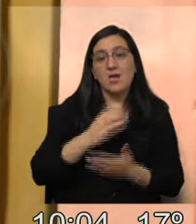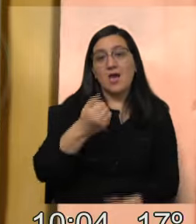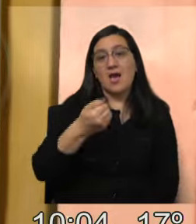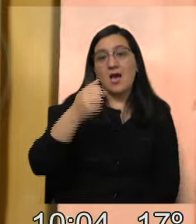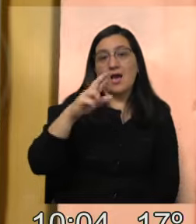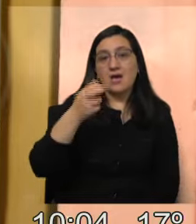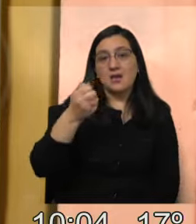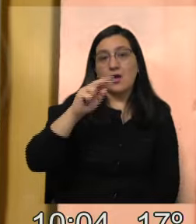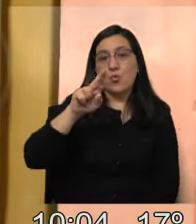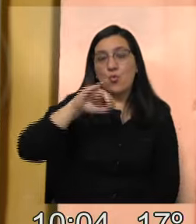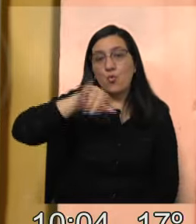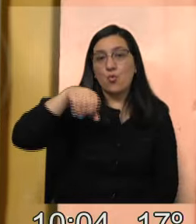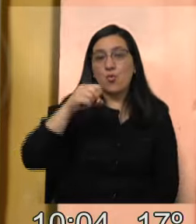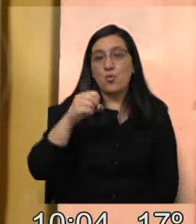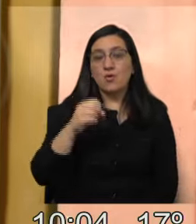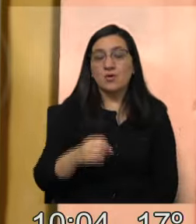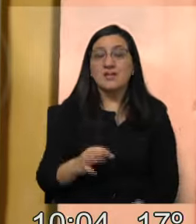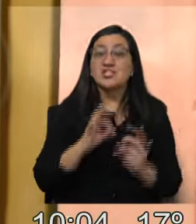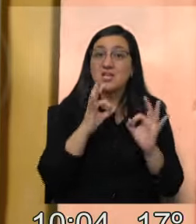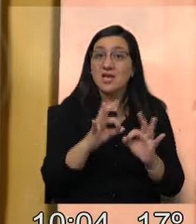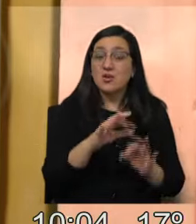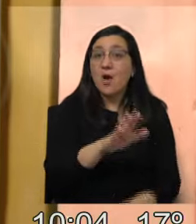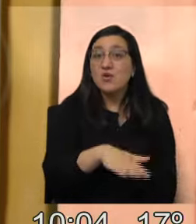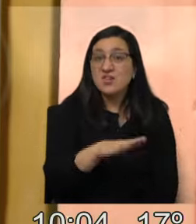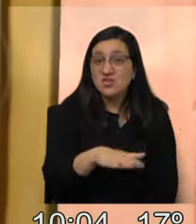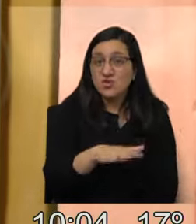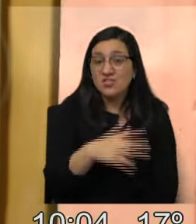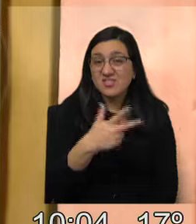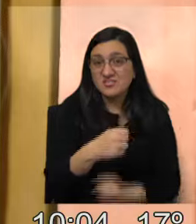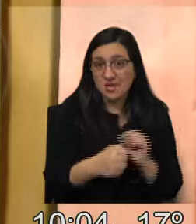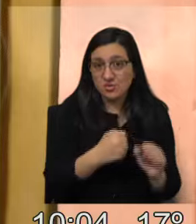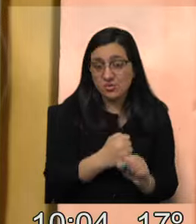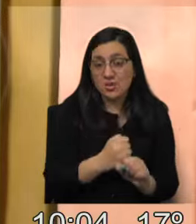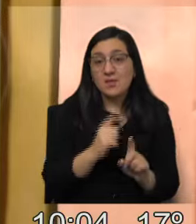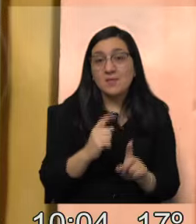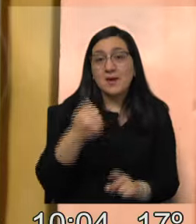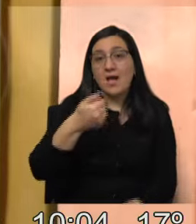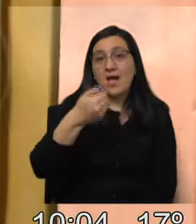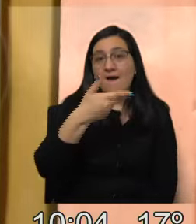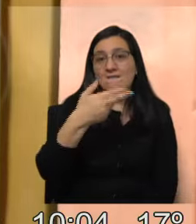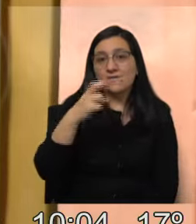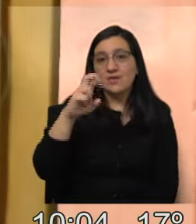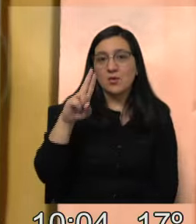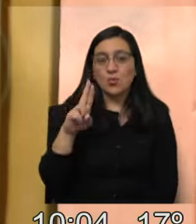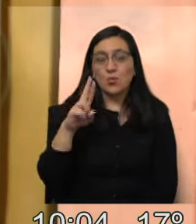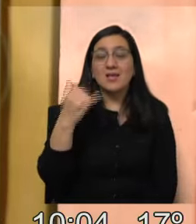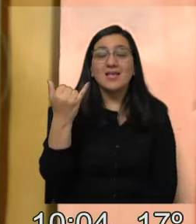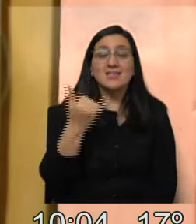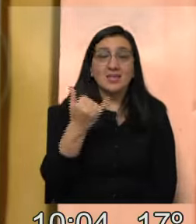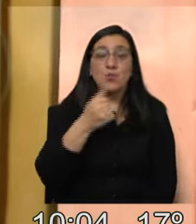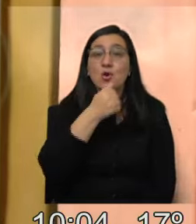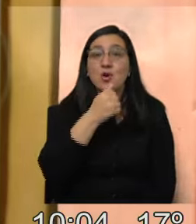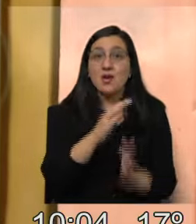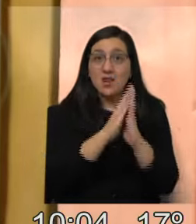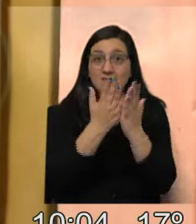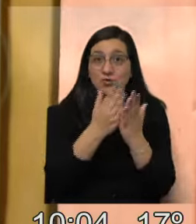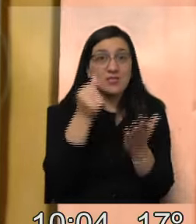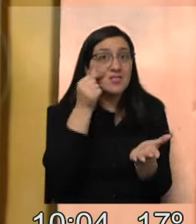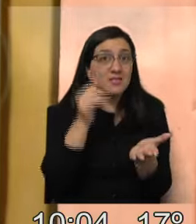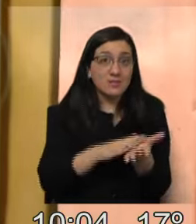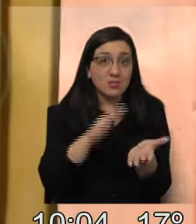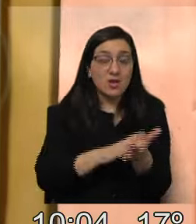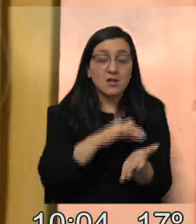los que rescatan, llegan hasta el niño. Y también está Julio Abreu, que tiene un libro testimonial a donde